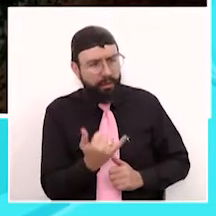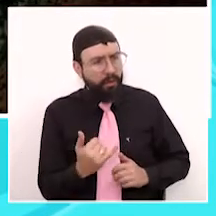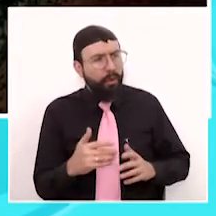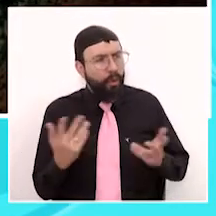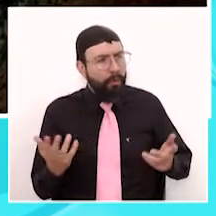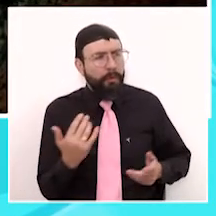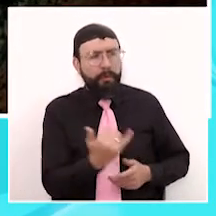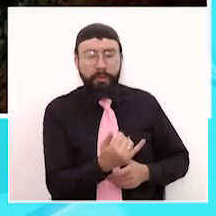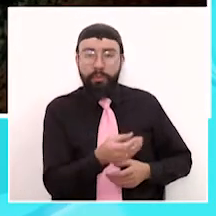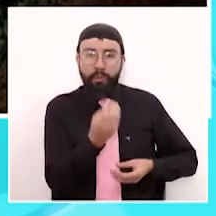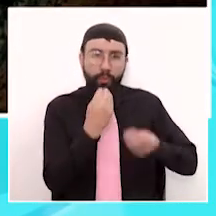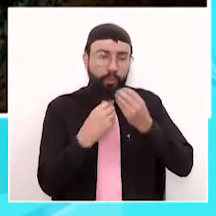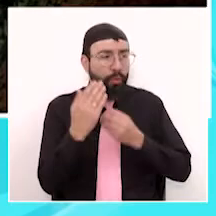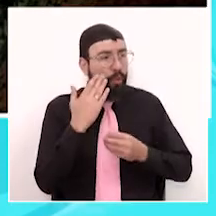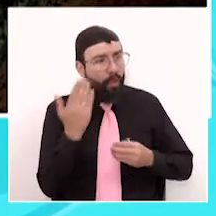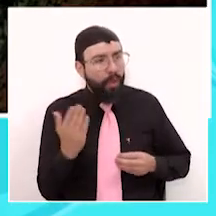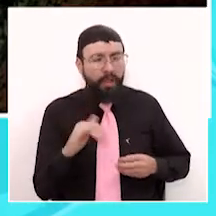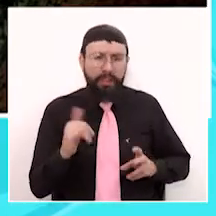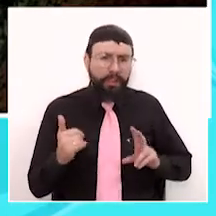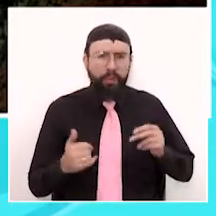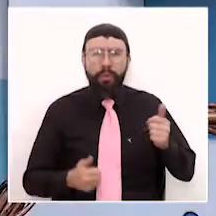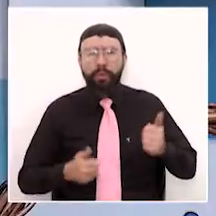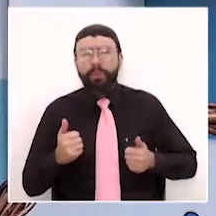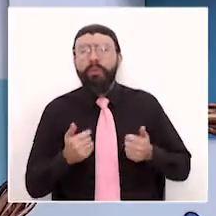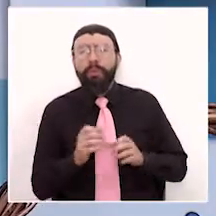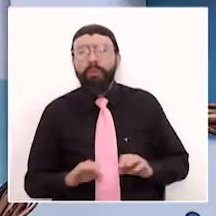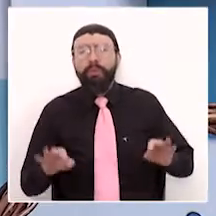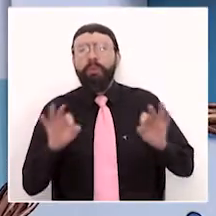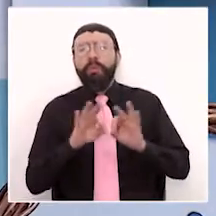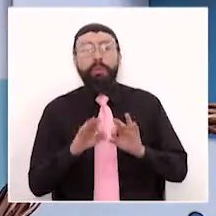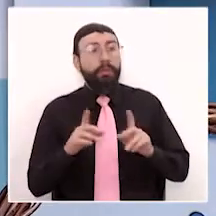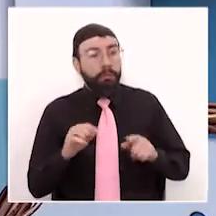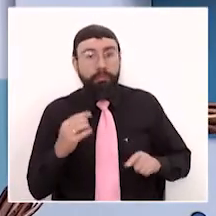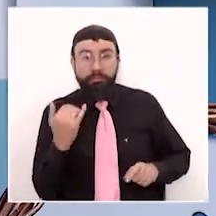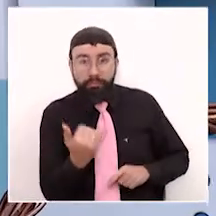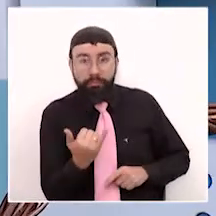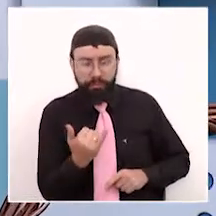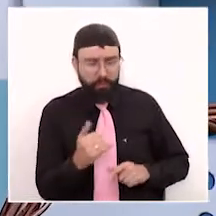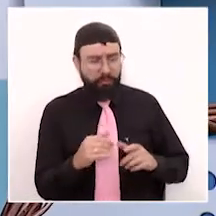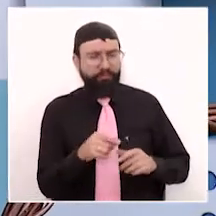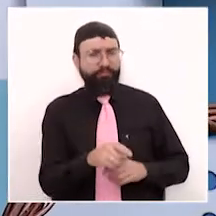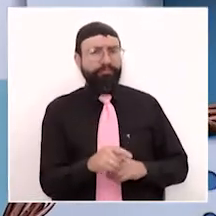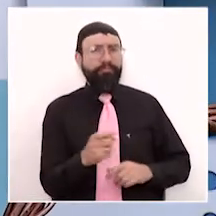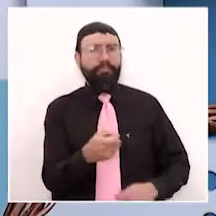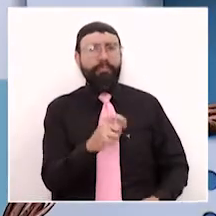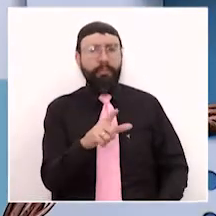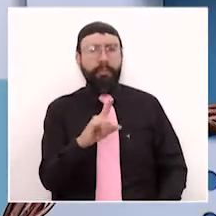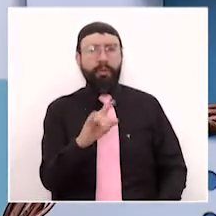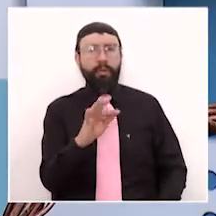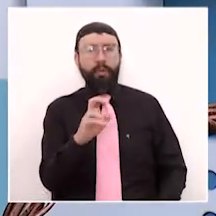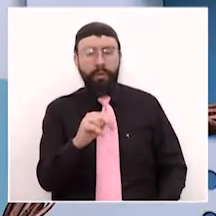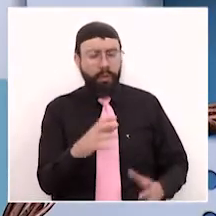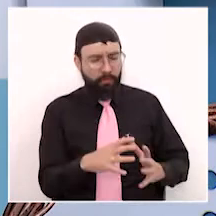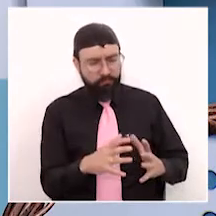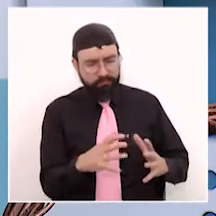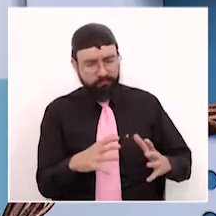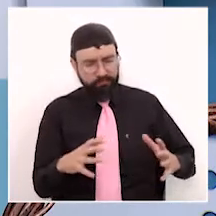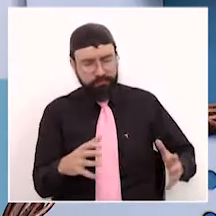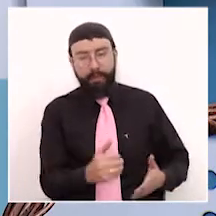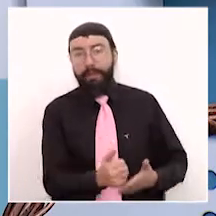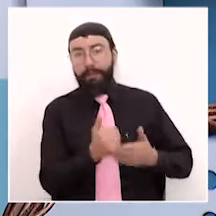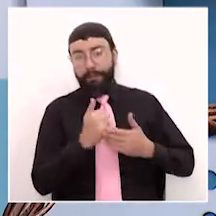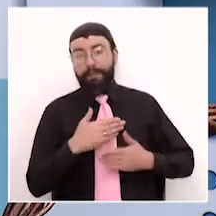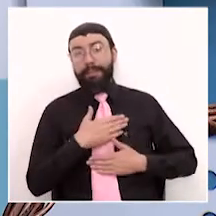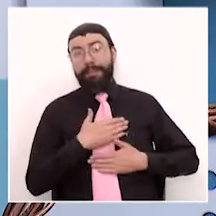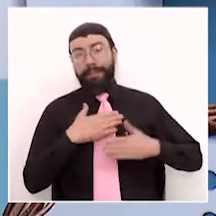ser consumido o en qué momento no, y la importancia de la fermentación del gluten para que tenga beneficios para nuestra salud. Todos